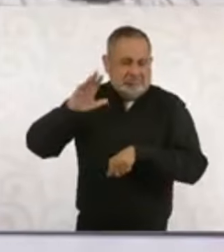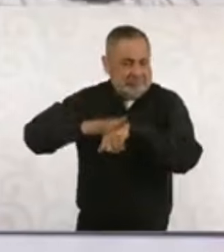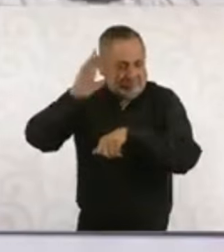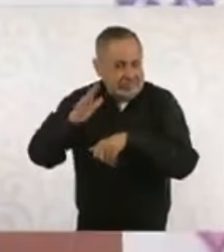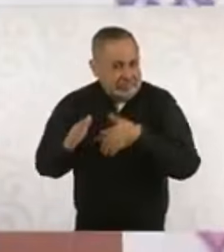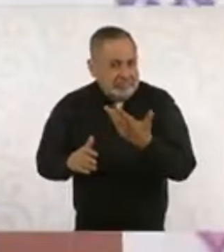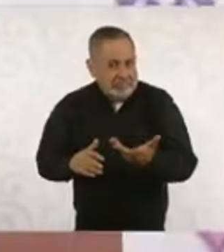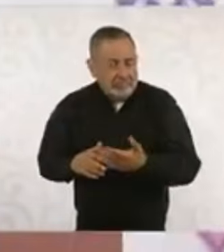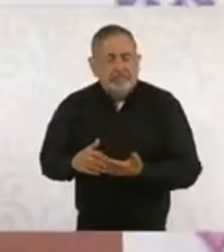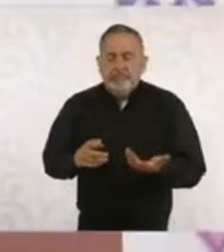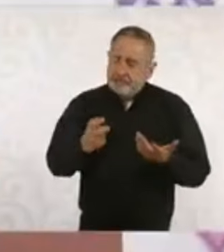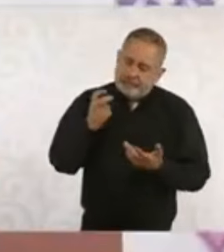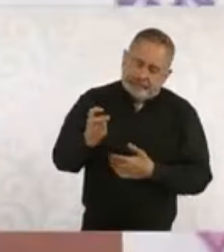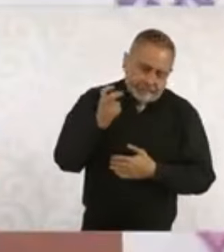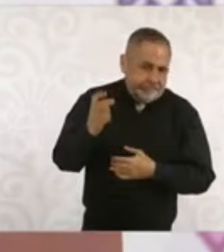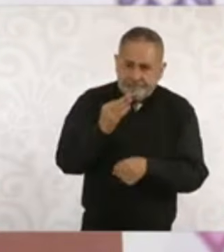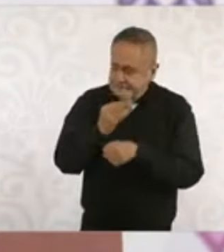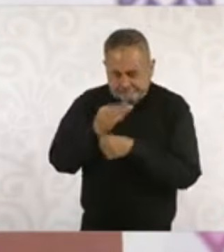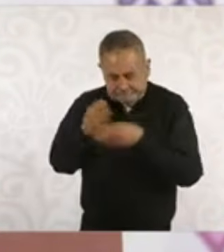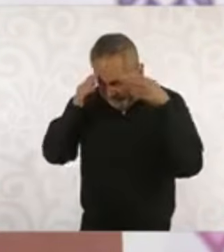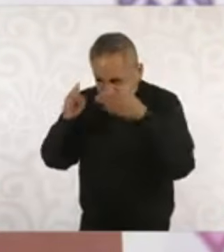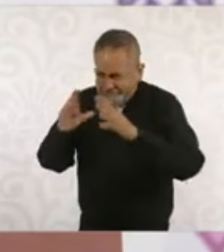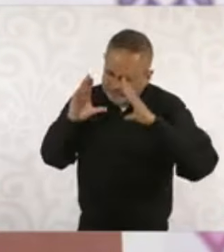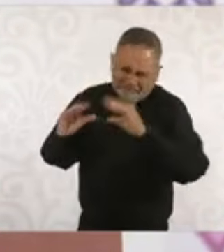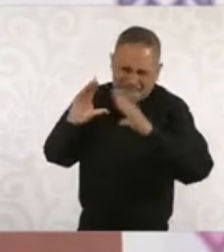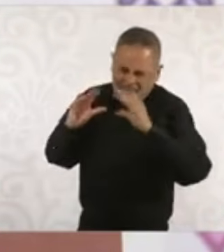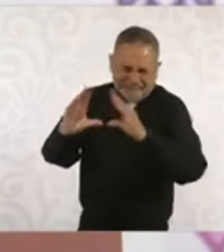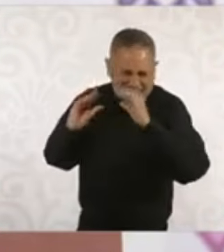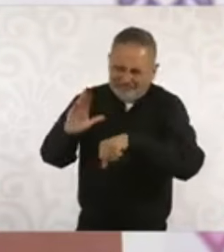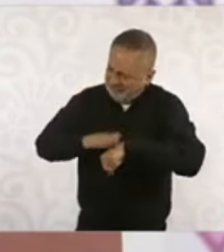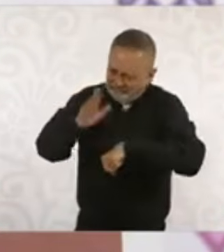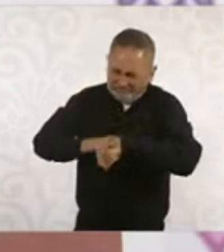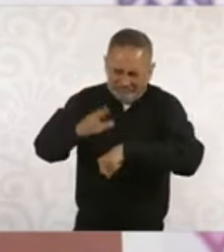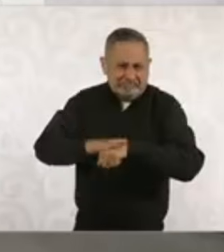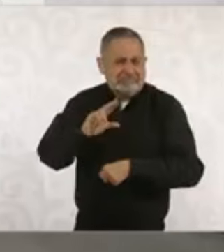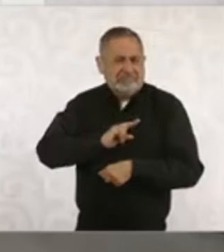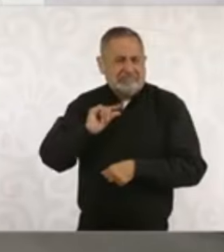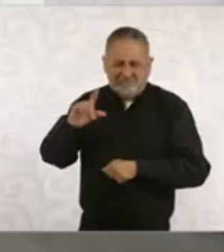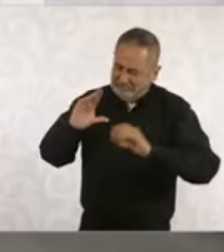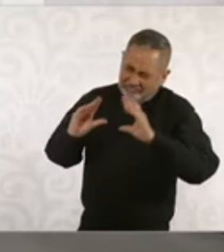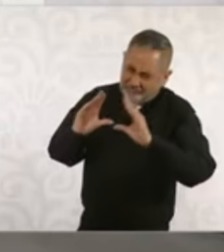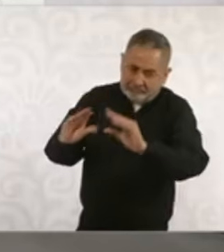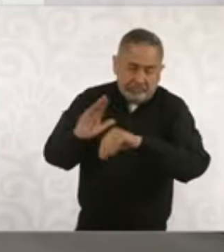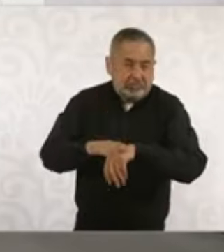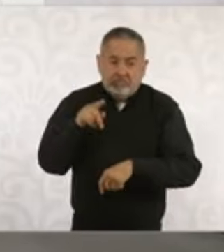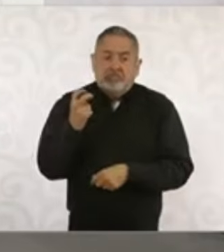Entonces, esta política continúa con nosotros, de formar más médicos especialistas.